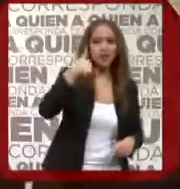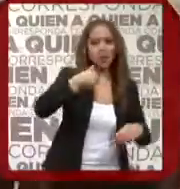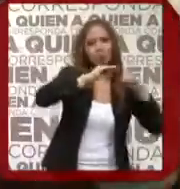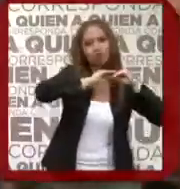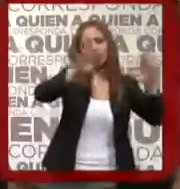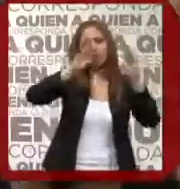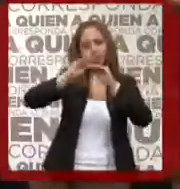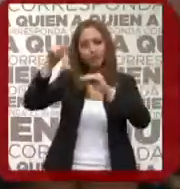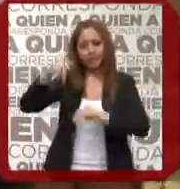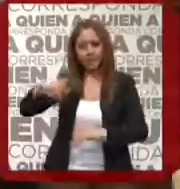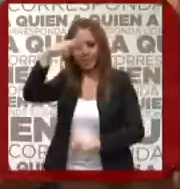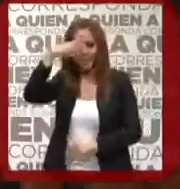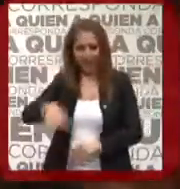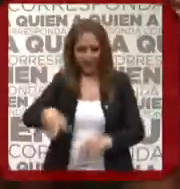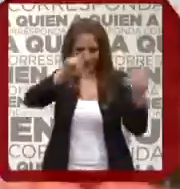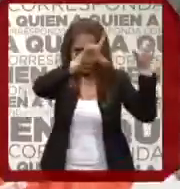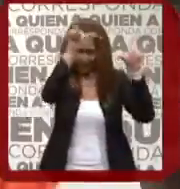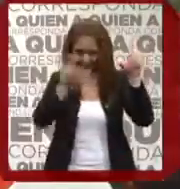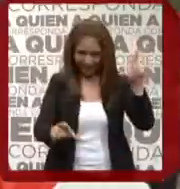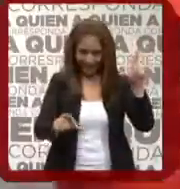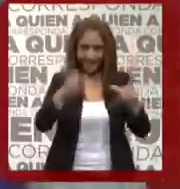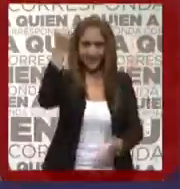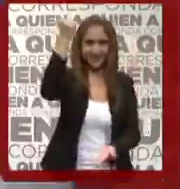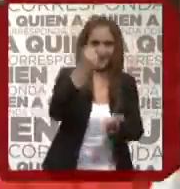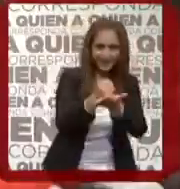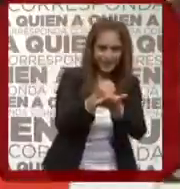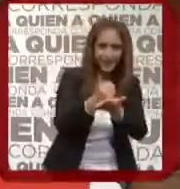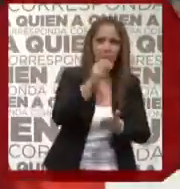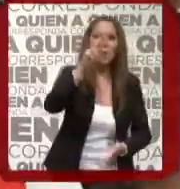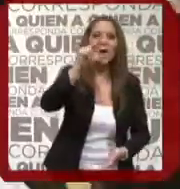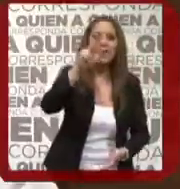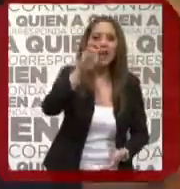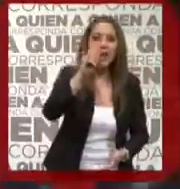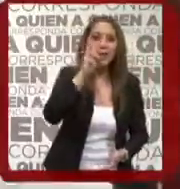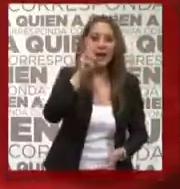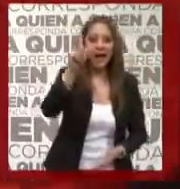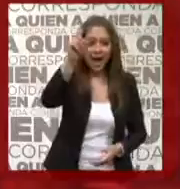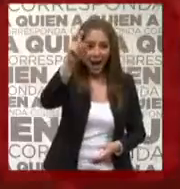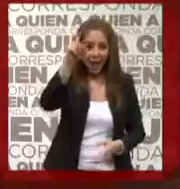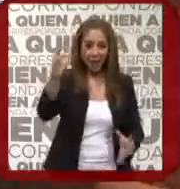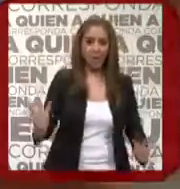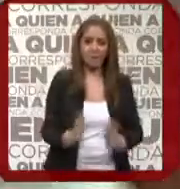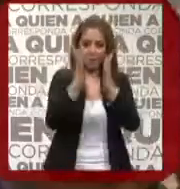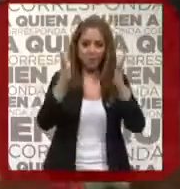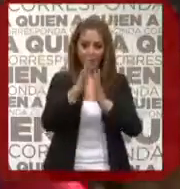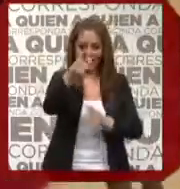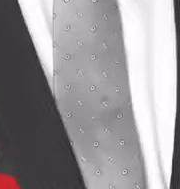reportando desde cualquier punto de la República Mexicana. Para quien corresponda, el urbanito, ¡vámonos adentro!